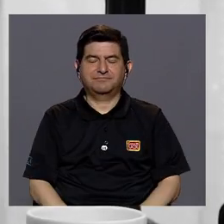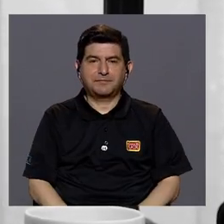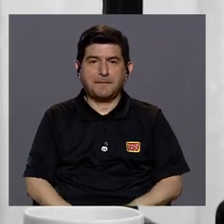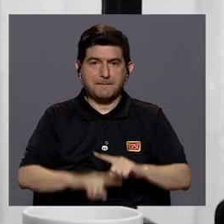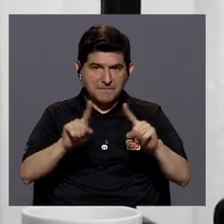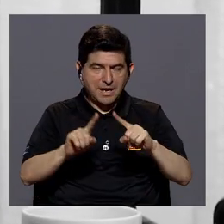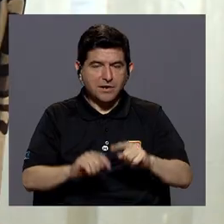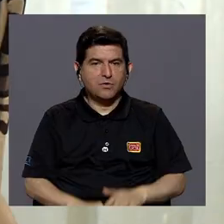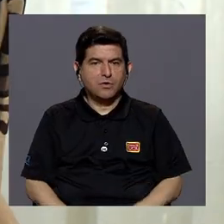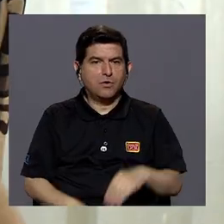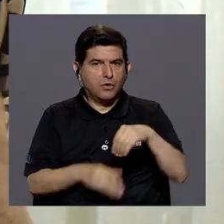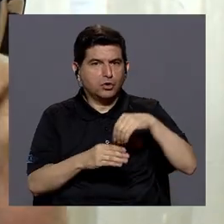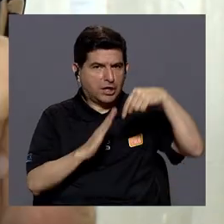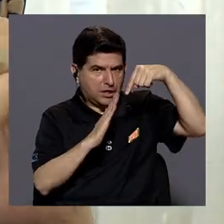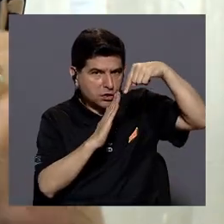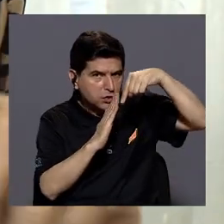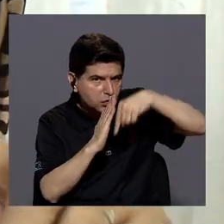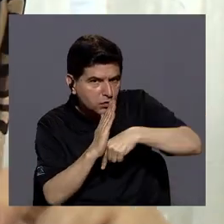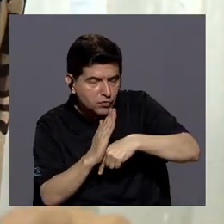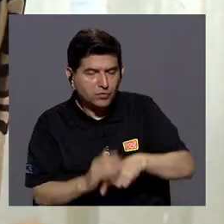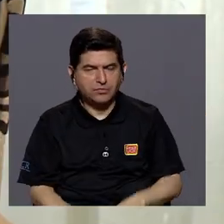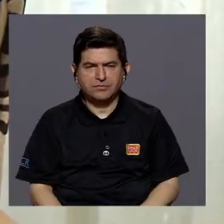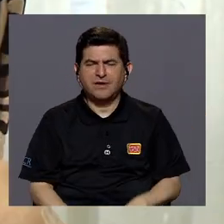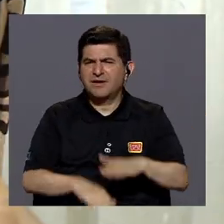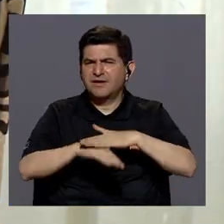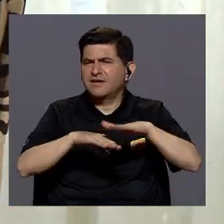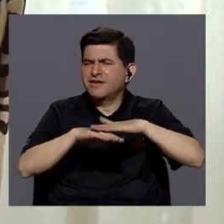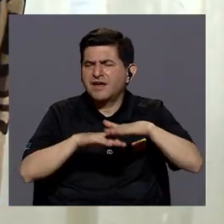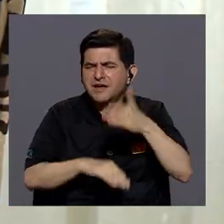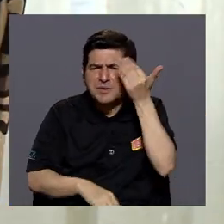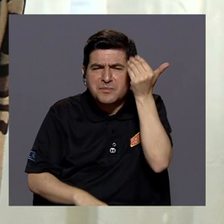fondo. Sí, ligera en el sentido de que no son